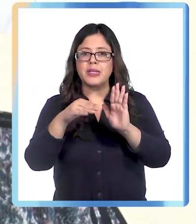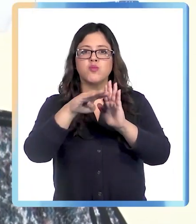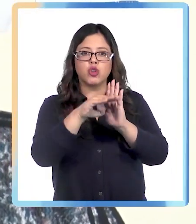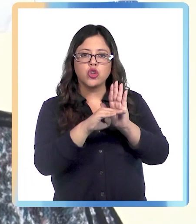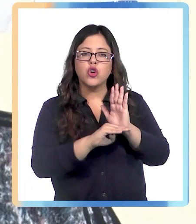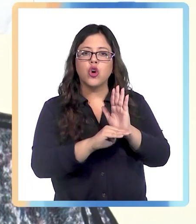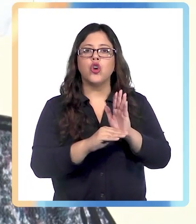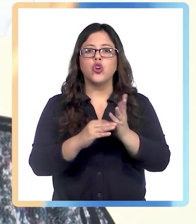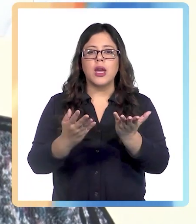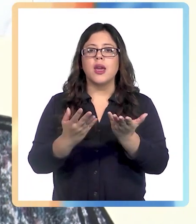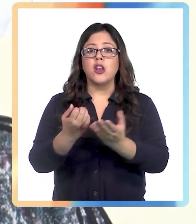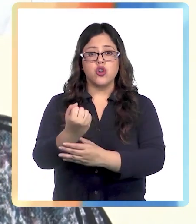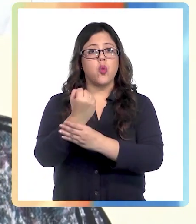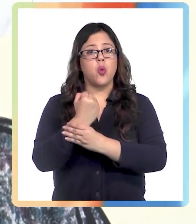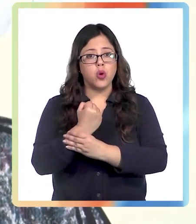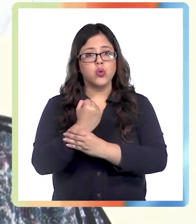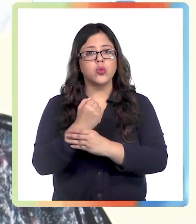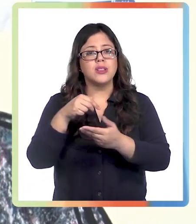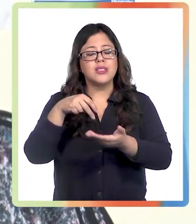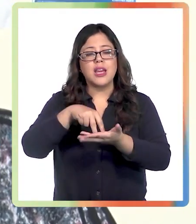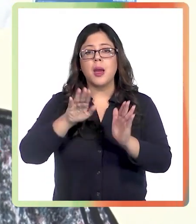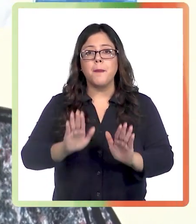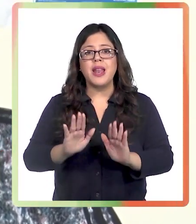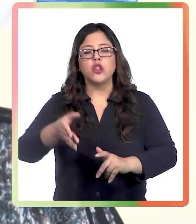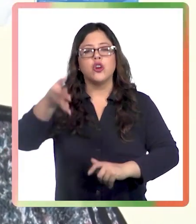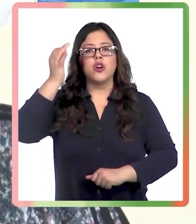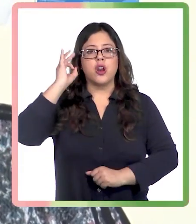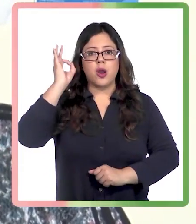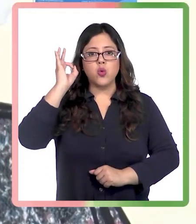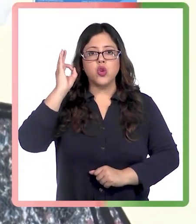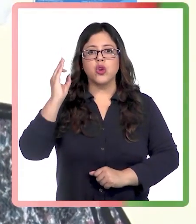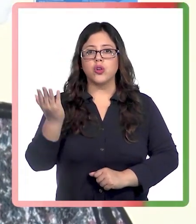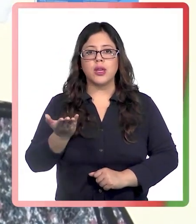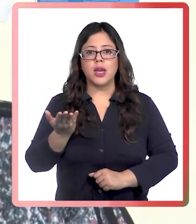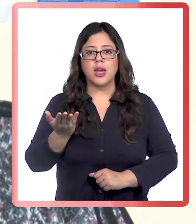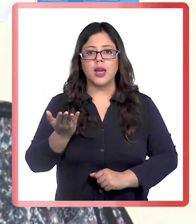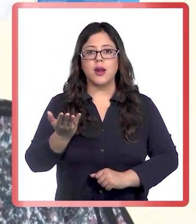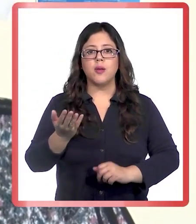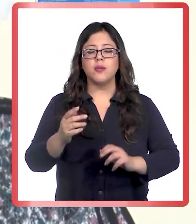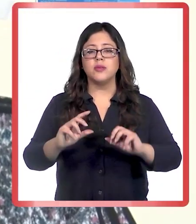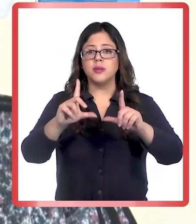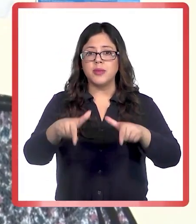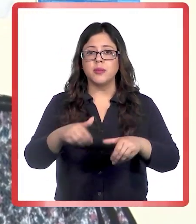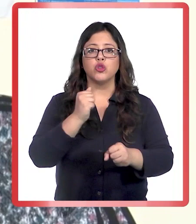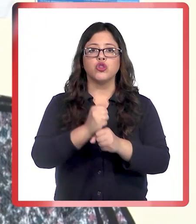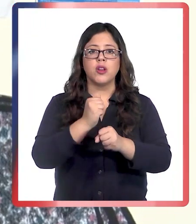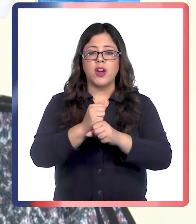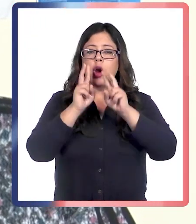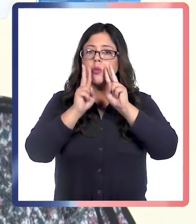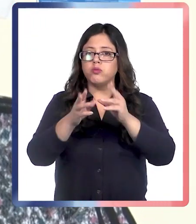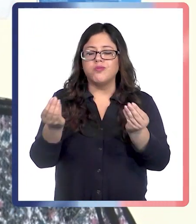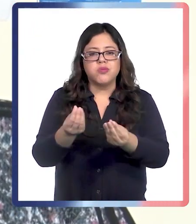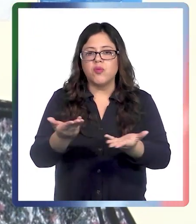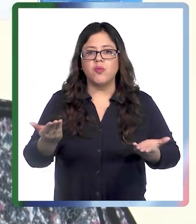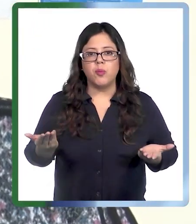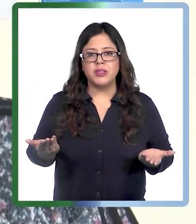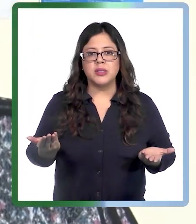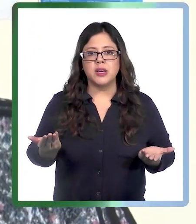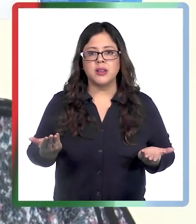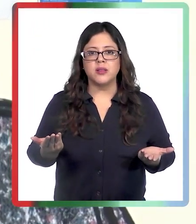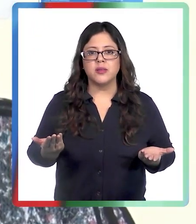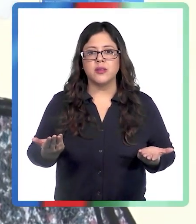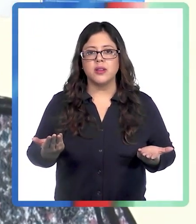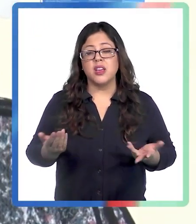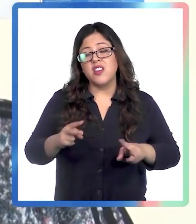avala, así que estamos en espera de una reunión con la dirección del trabajo para ver qué es lo que viene y haremos lo que